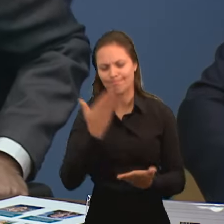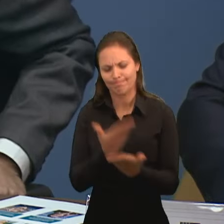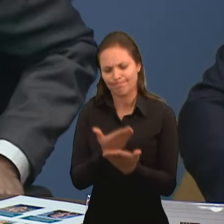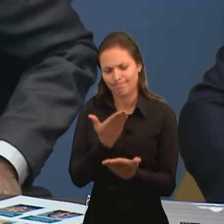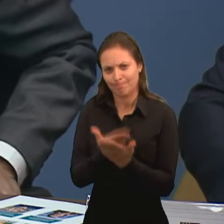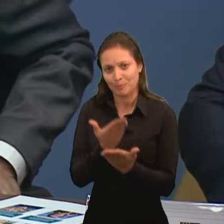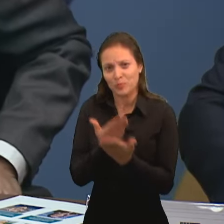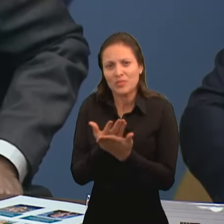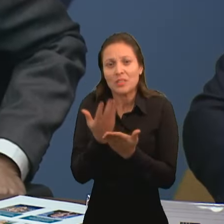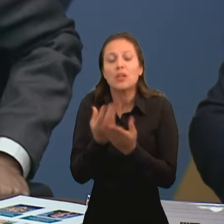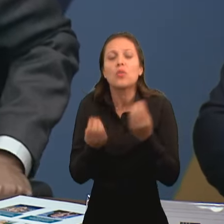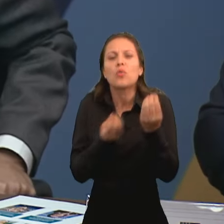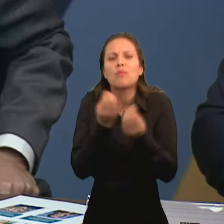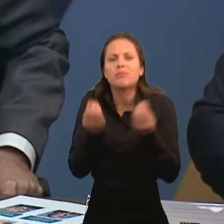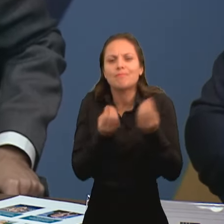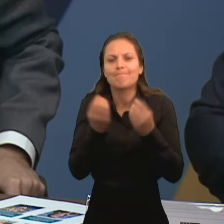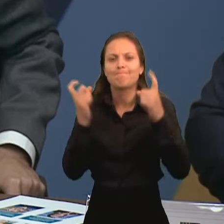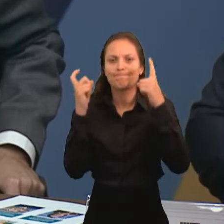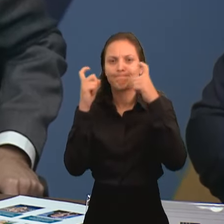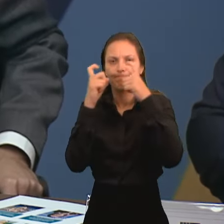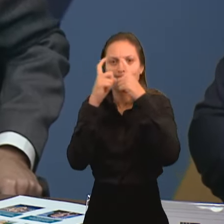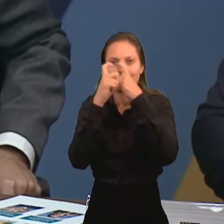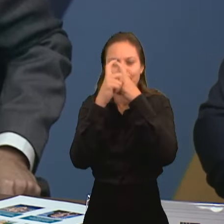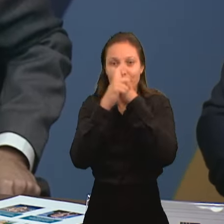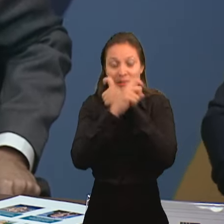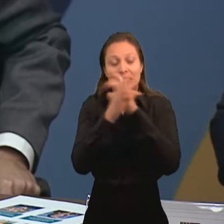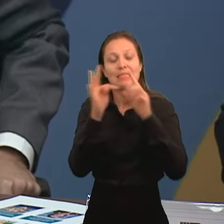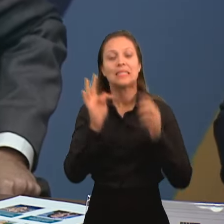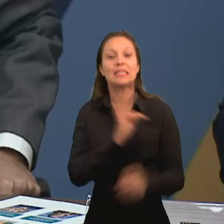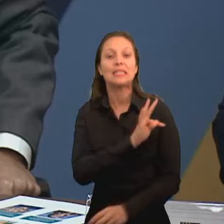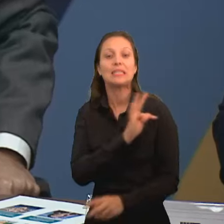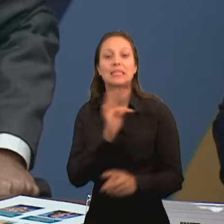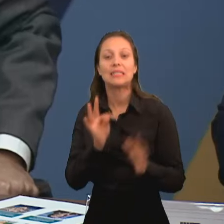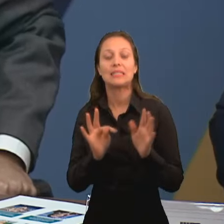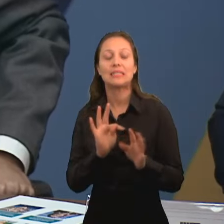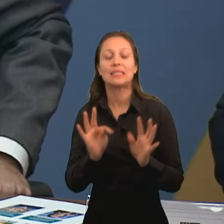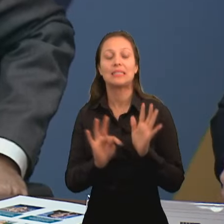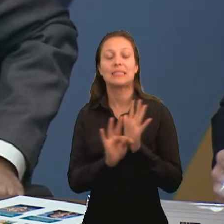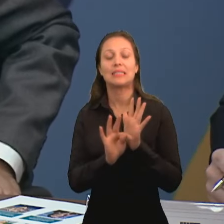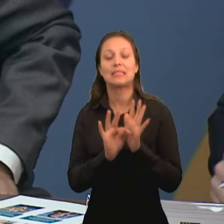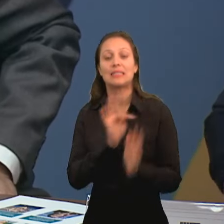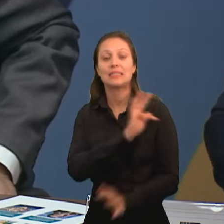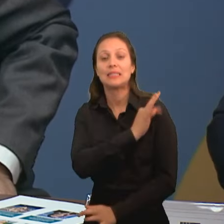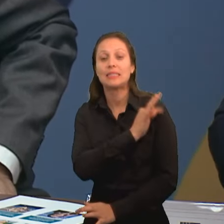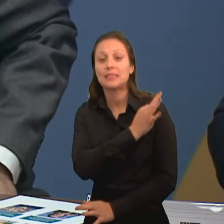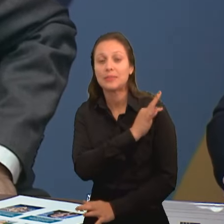hablar 30 horas de aula sobre las cuestiones técnicas, del impacto